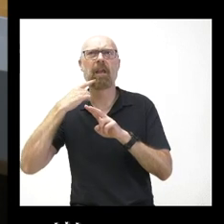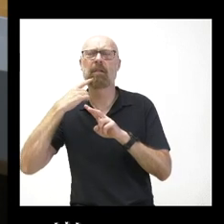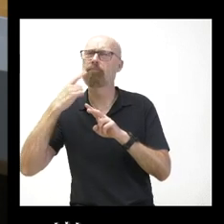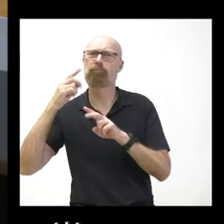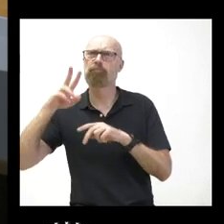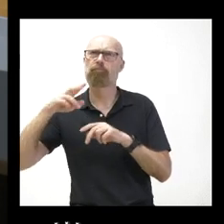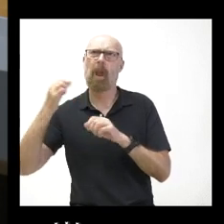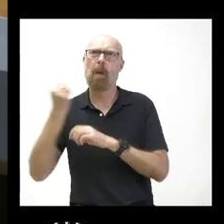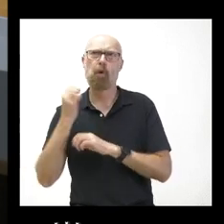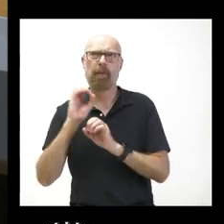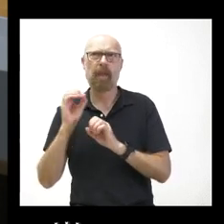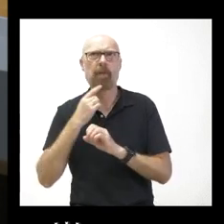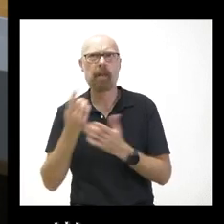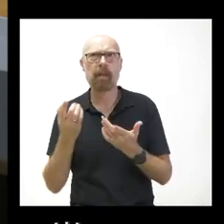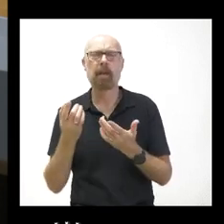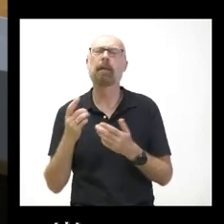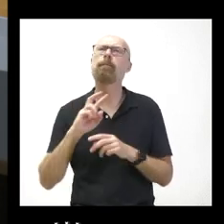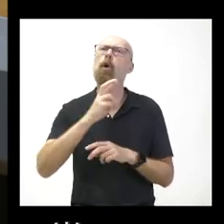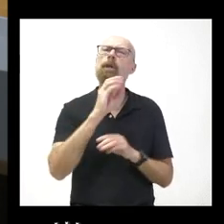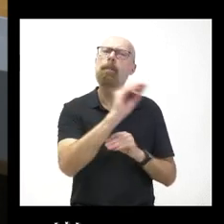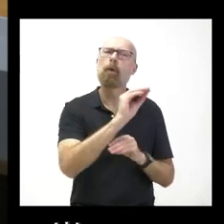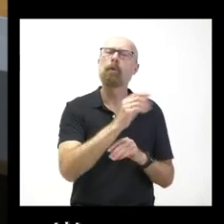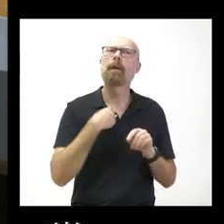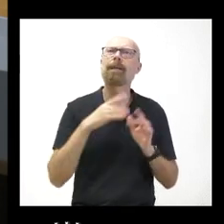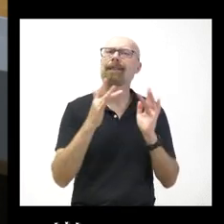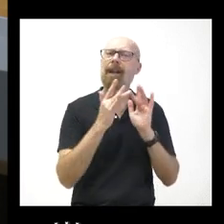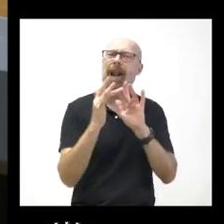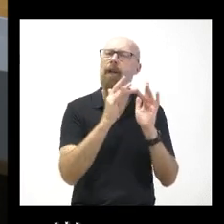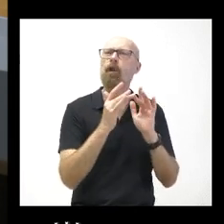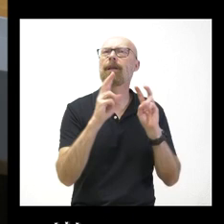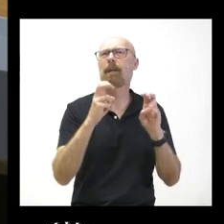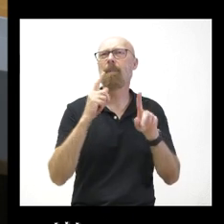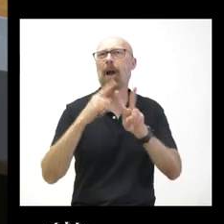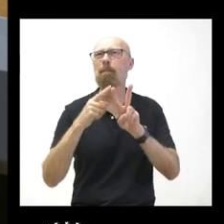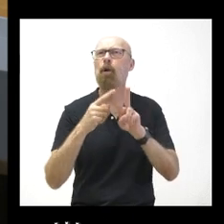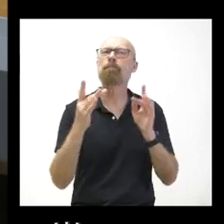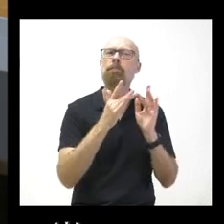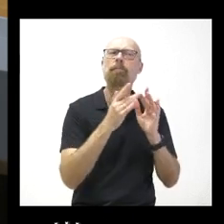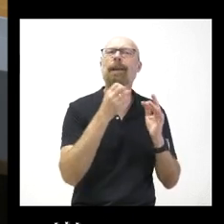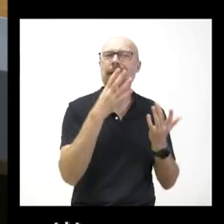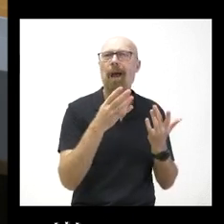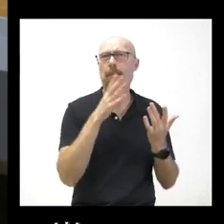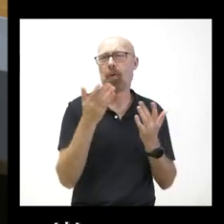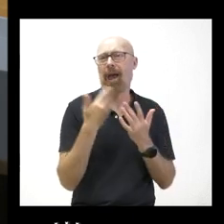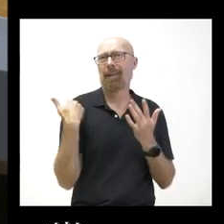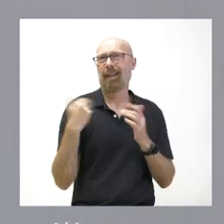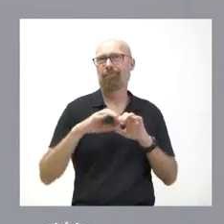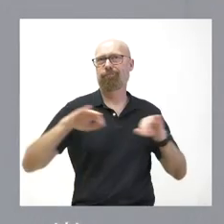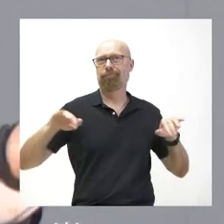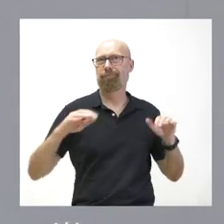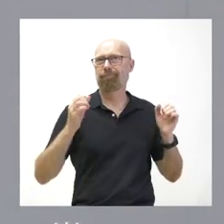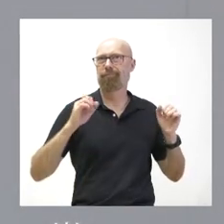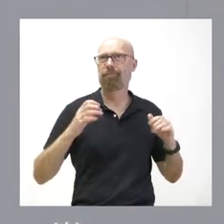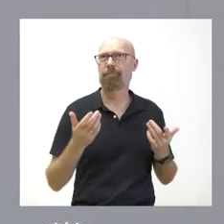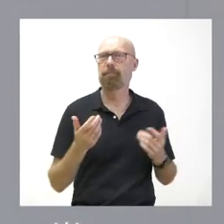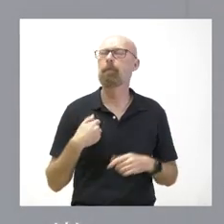y luego no sé cómo están las relaciones con con vox desde la ruptura y se le han sondeando ya su posible disposición yo no